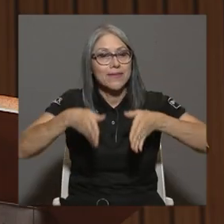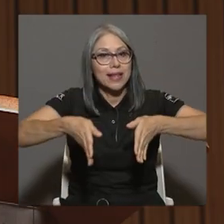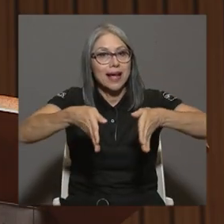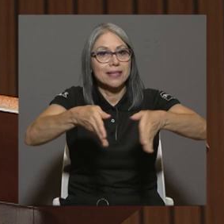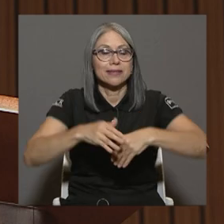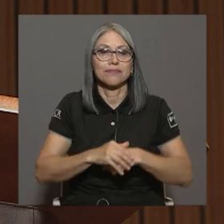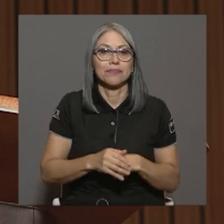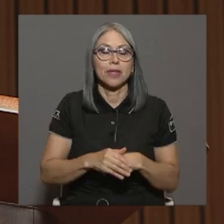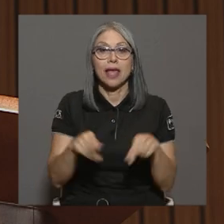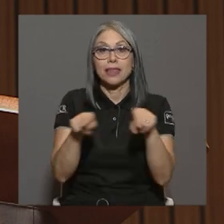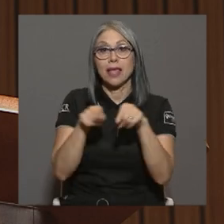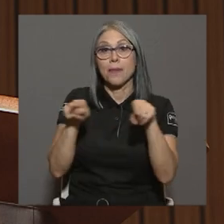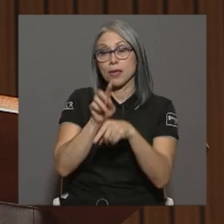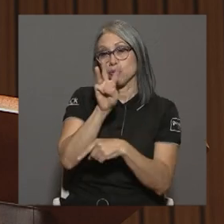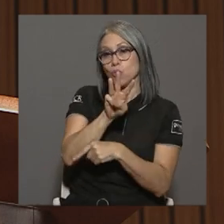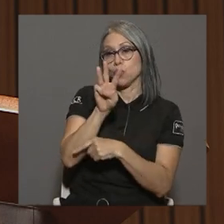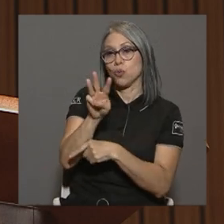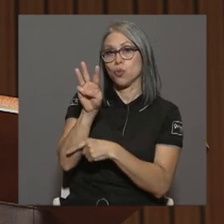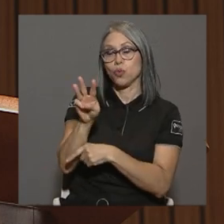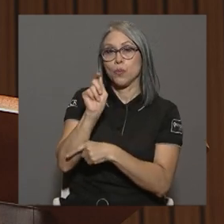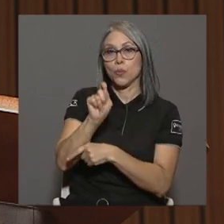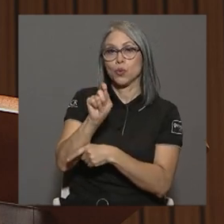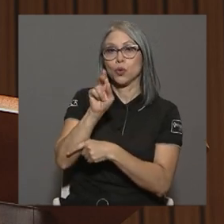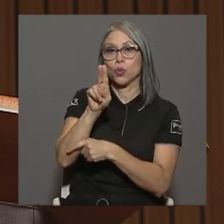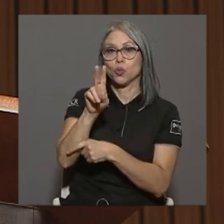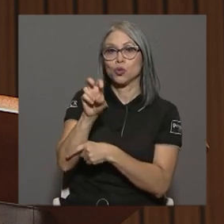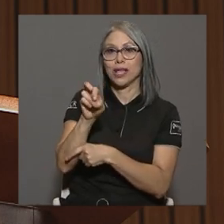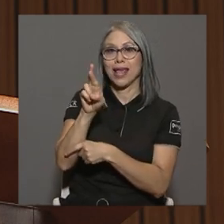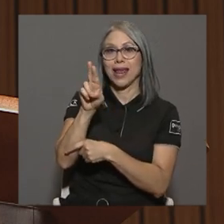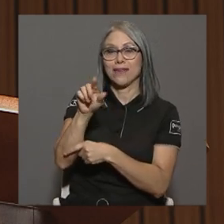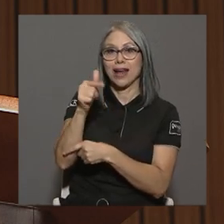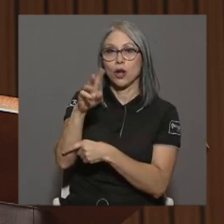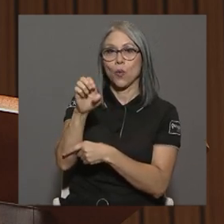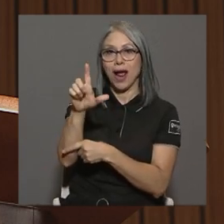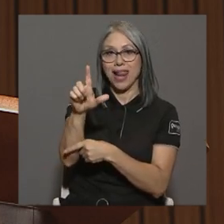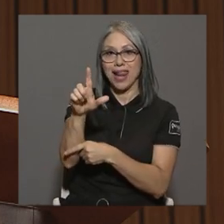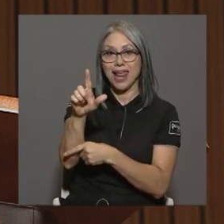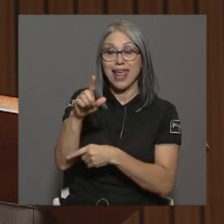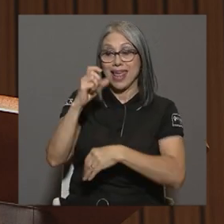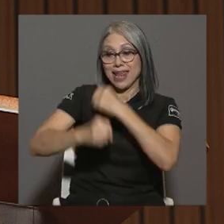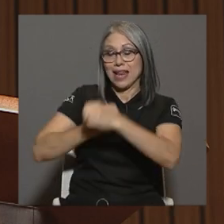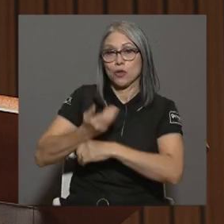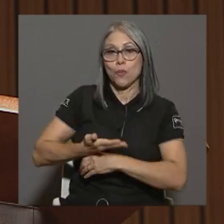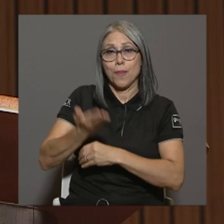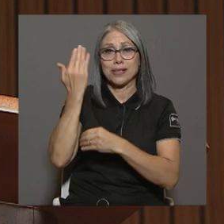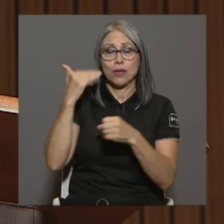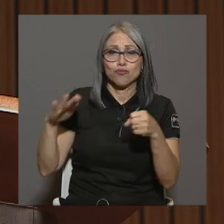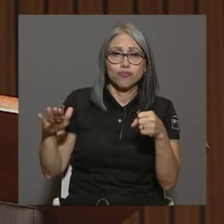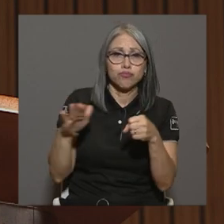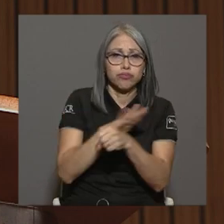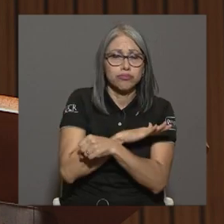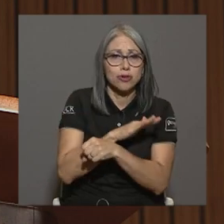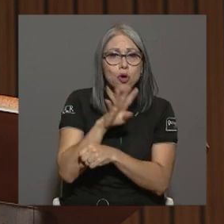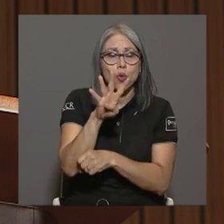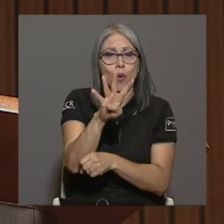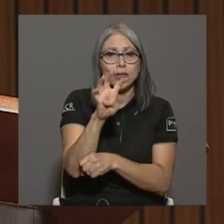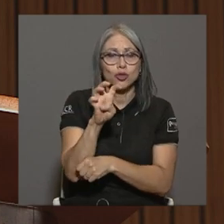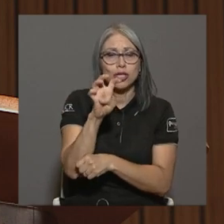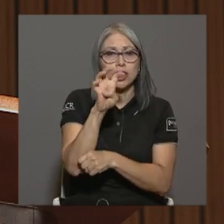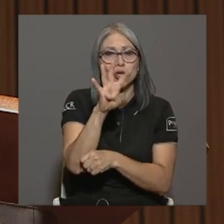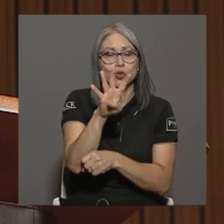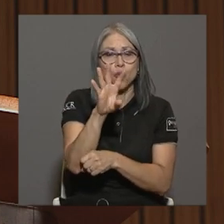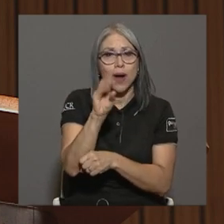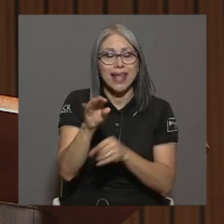su parte, el portal UCR Global habilitó durante el 2023 un total de